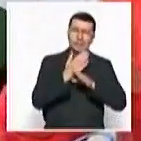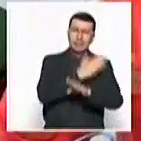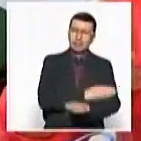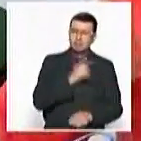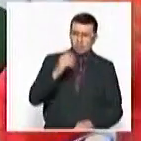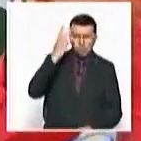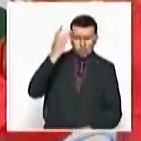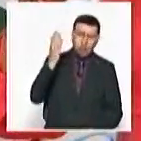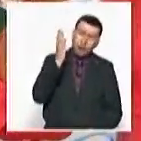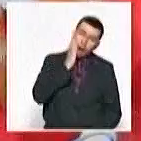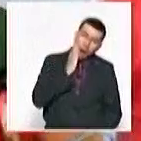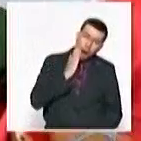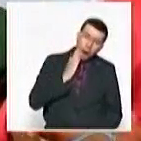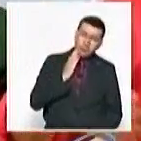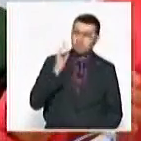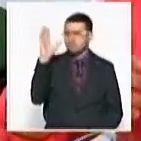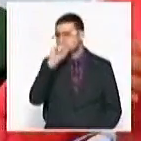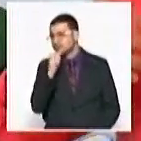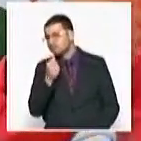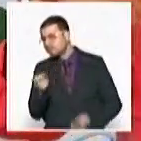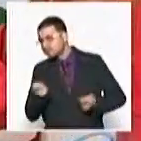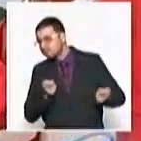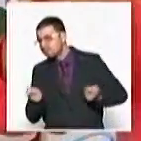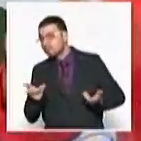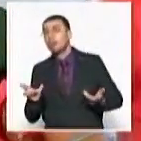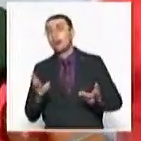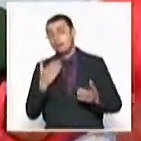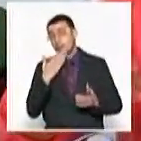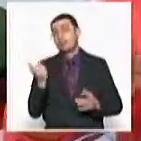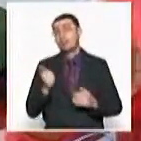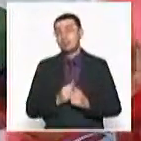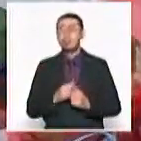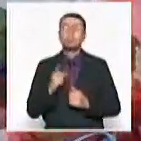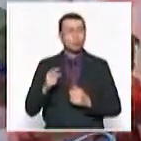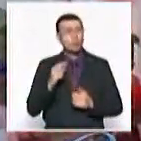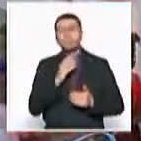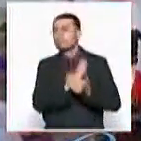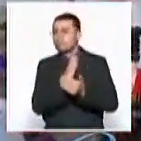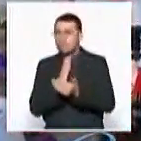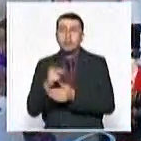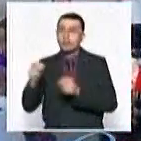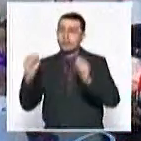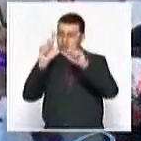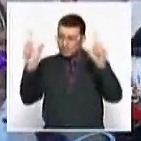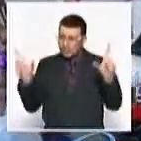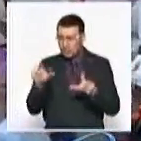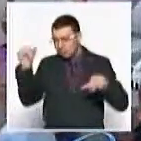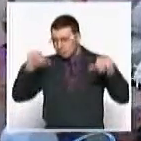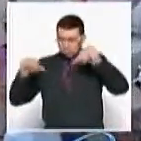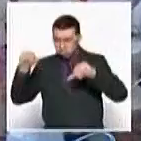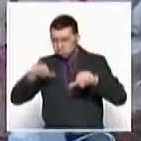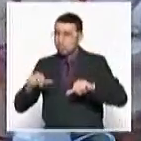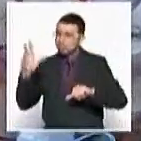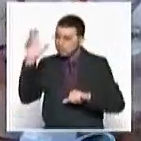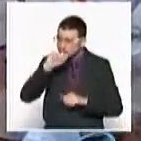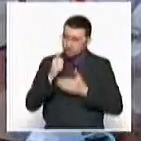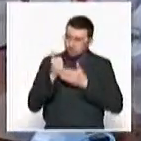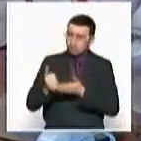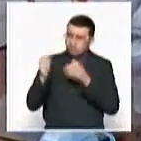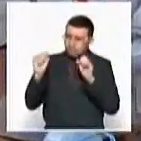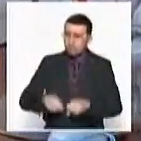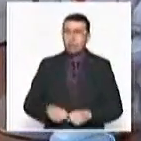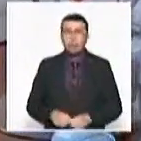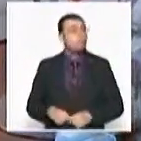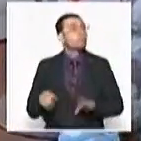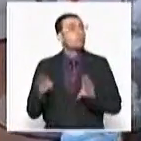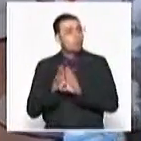Busquen siempre el origen. Busquen una segunda opinión. Que le den exámenes de laboratorio para poder hacer un diagnóstico. Es como los dolores de